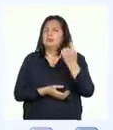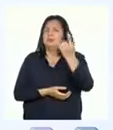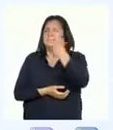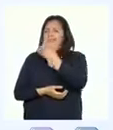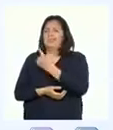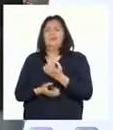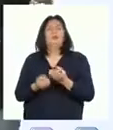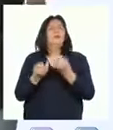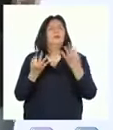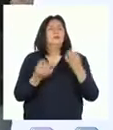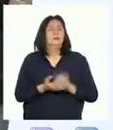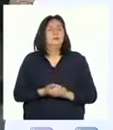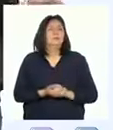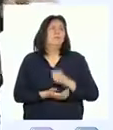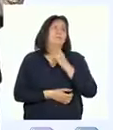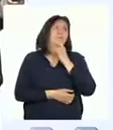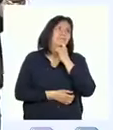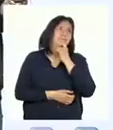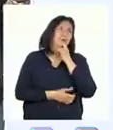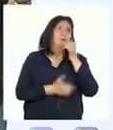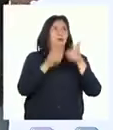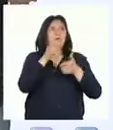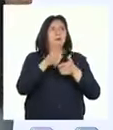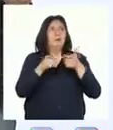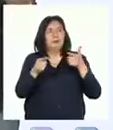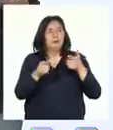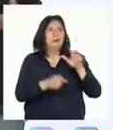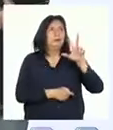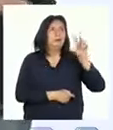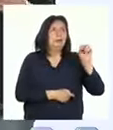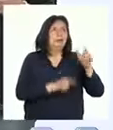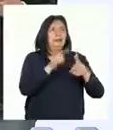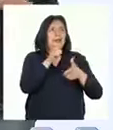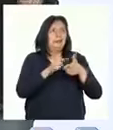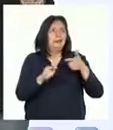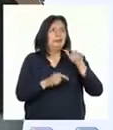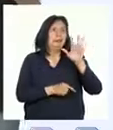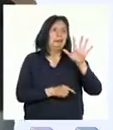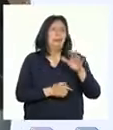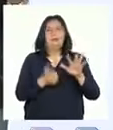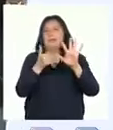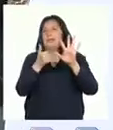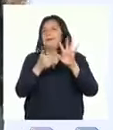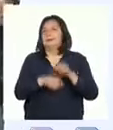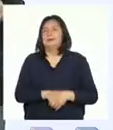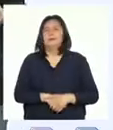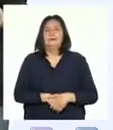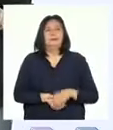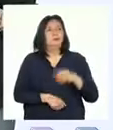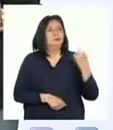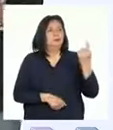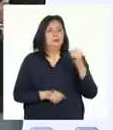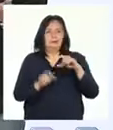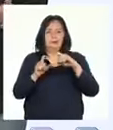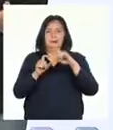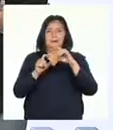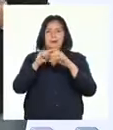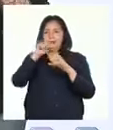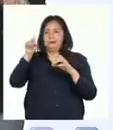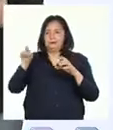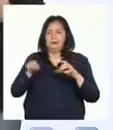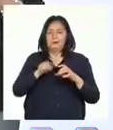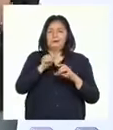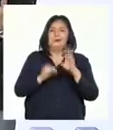en cada parte? Bueno, puedo dividir. 30 entre 5 es 6. Así que cada una de esas